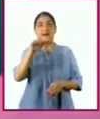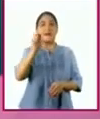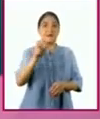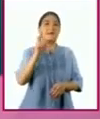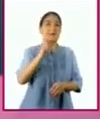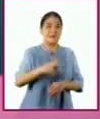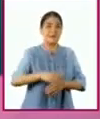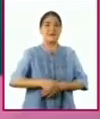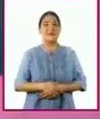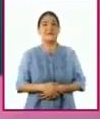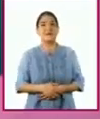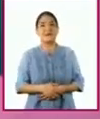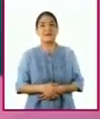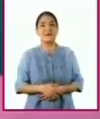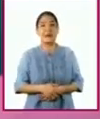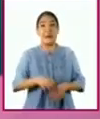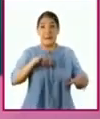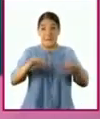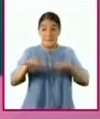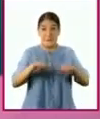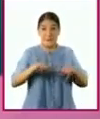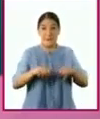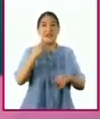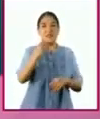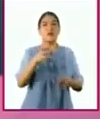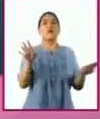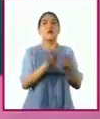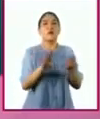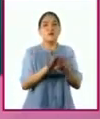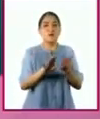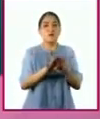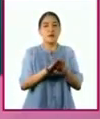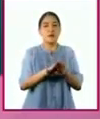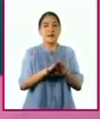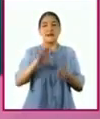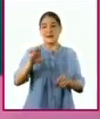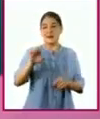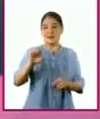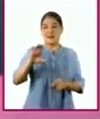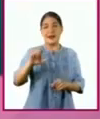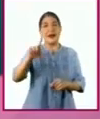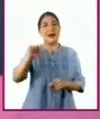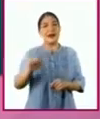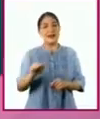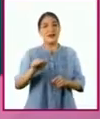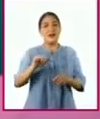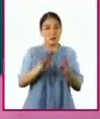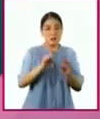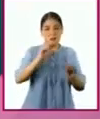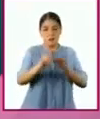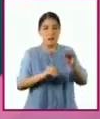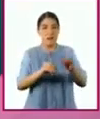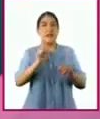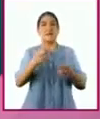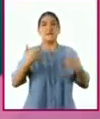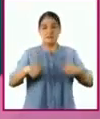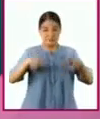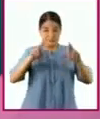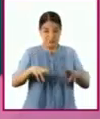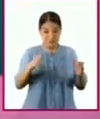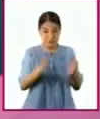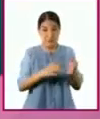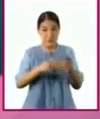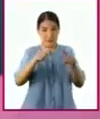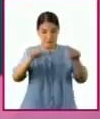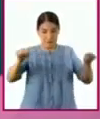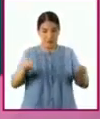vertical. Un mapa necesariamente se traza a escala, es decir, su representación en el papel debe tener